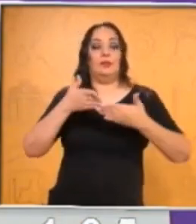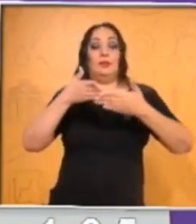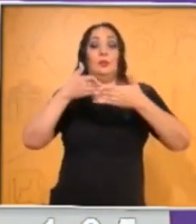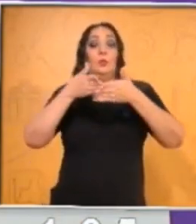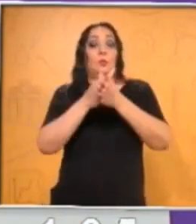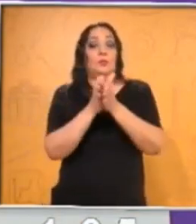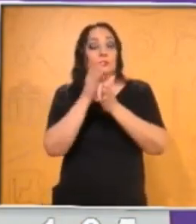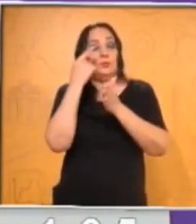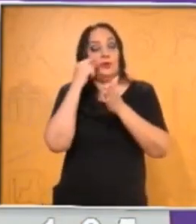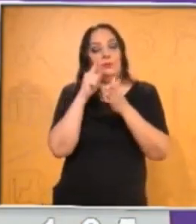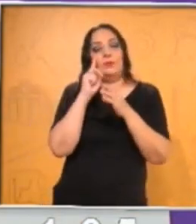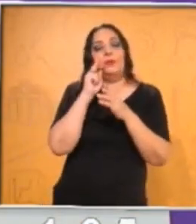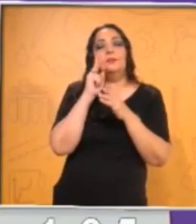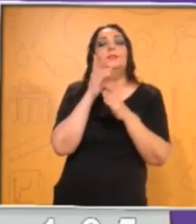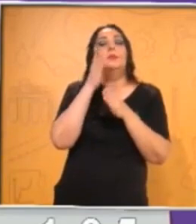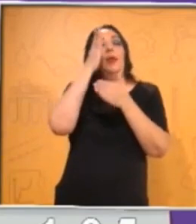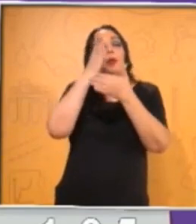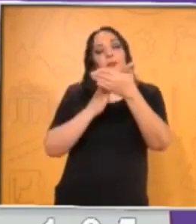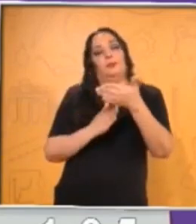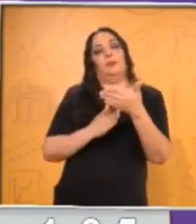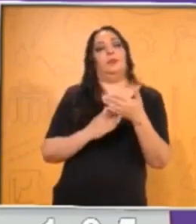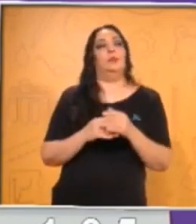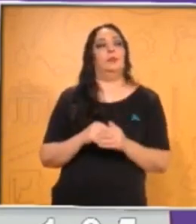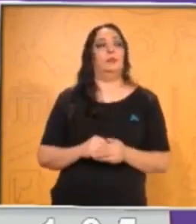para marcar el doblez.